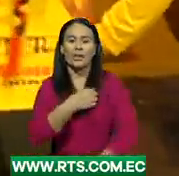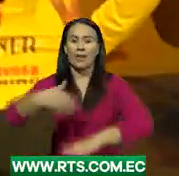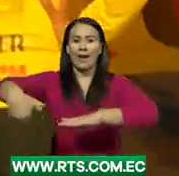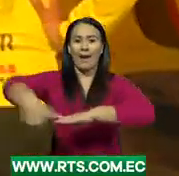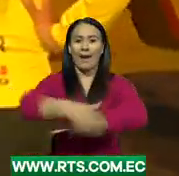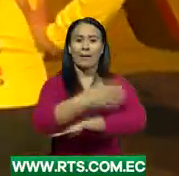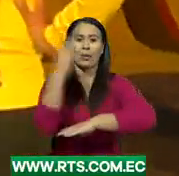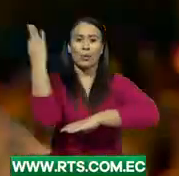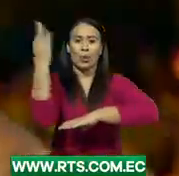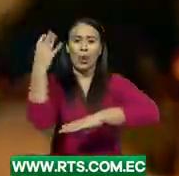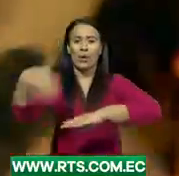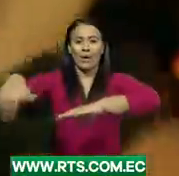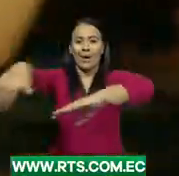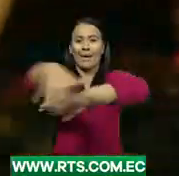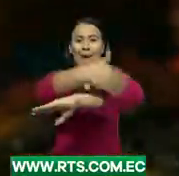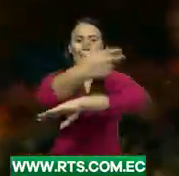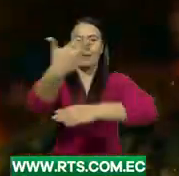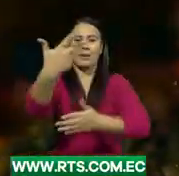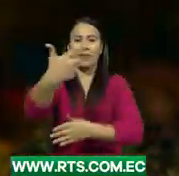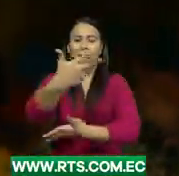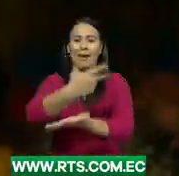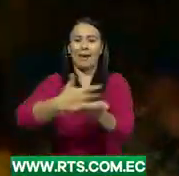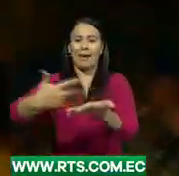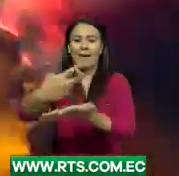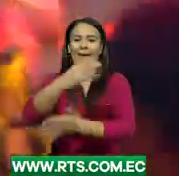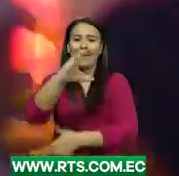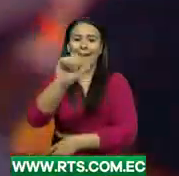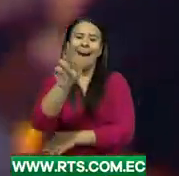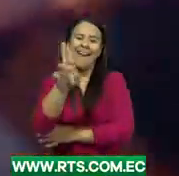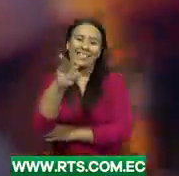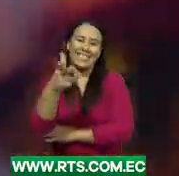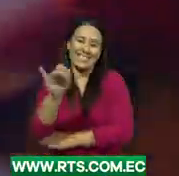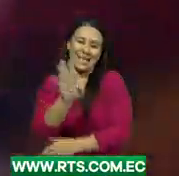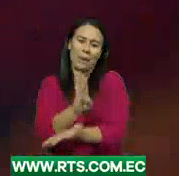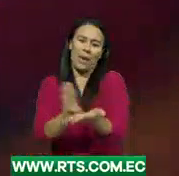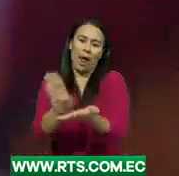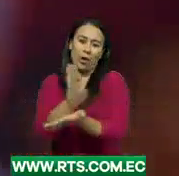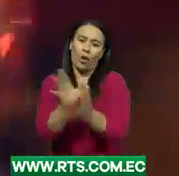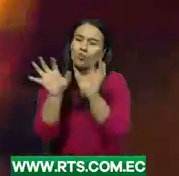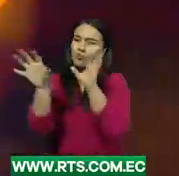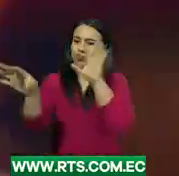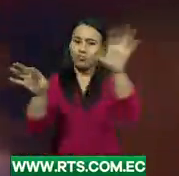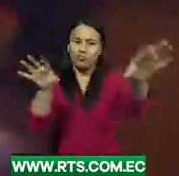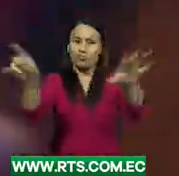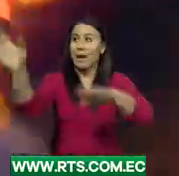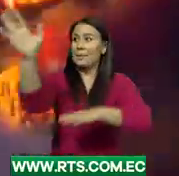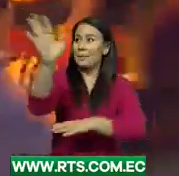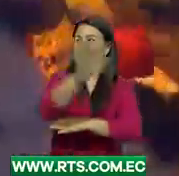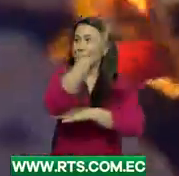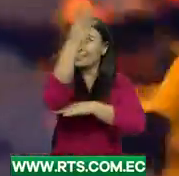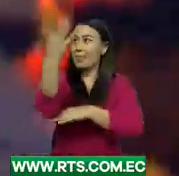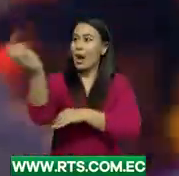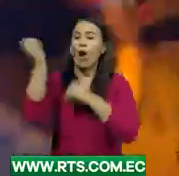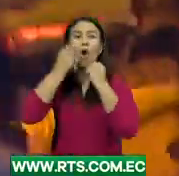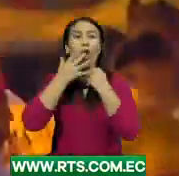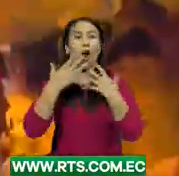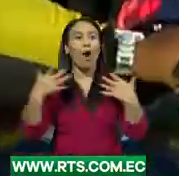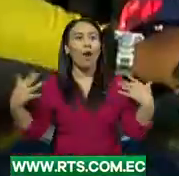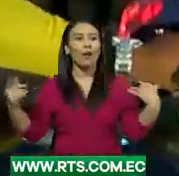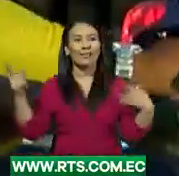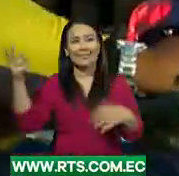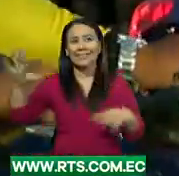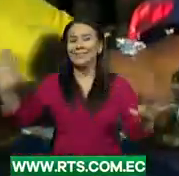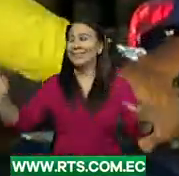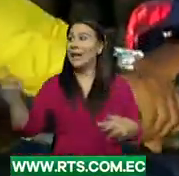Aguirre, entre otras, fueron por donde esta marea amarilla se hizo presente. Uno de los asistentes